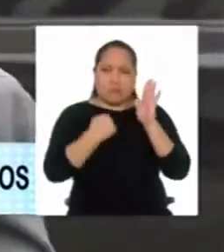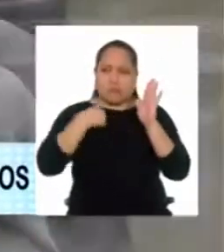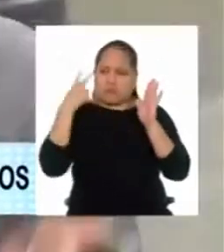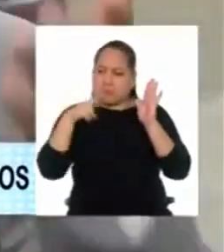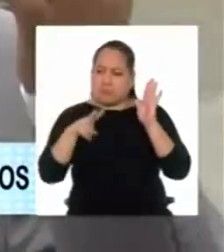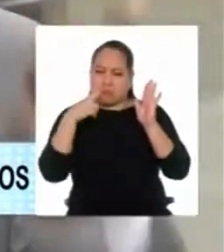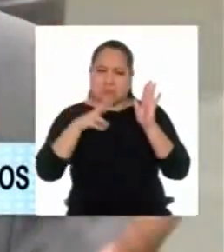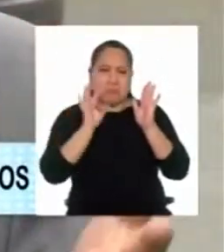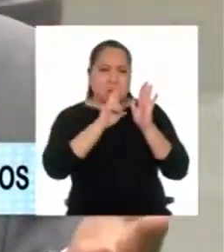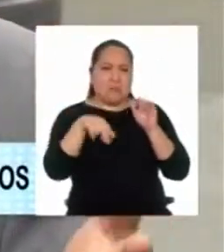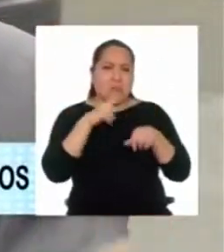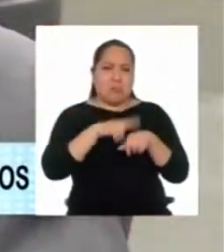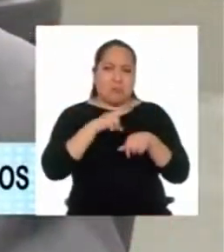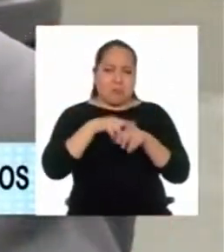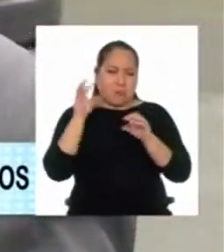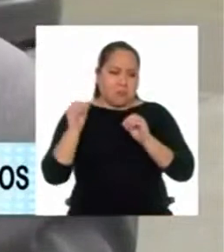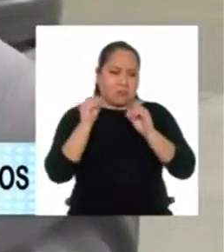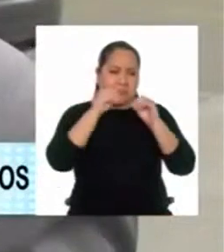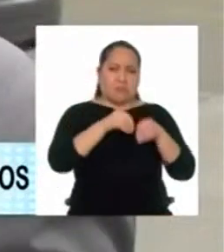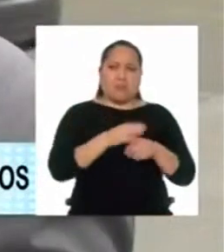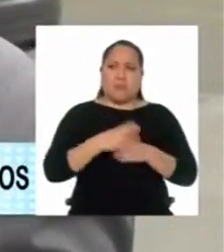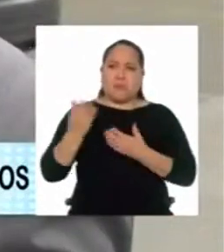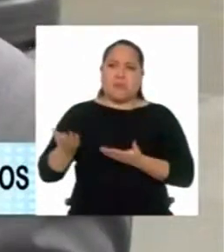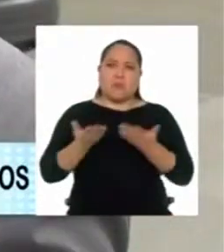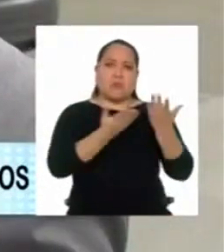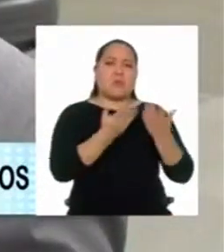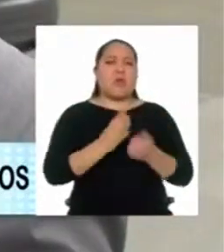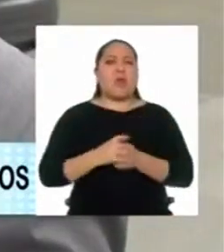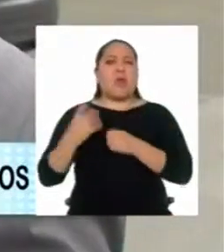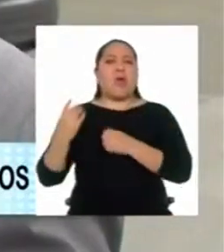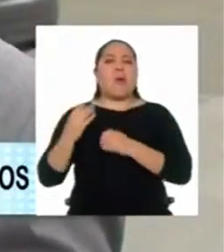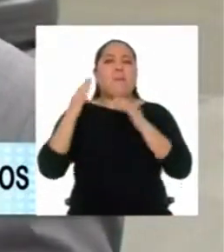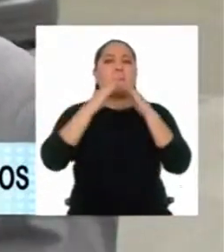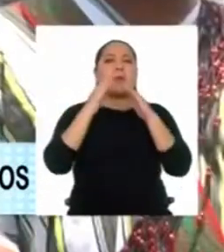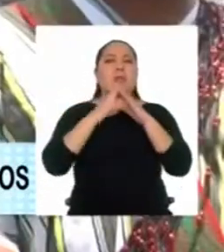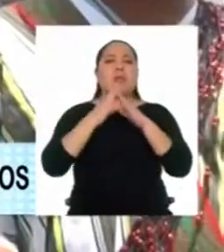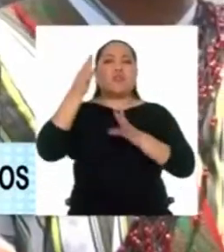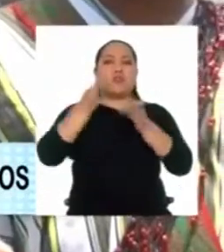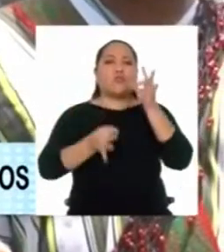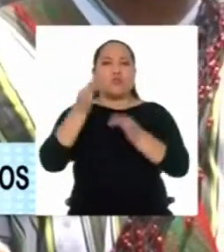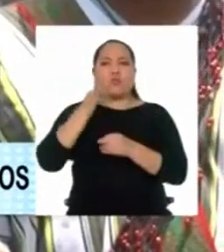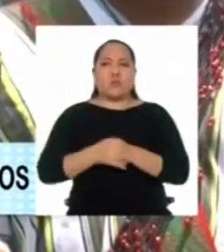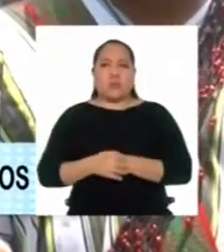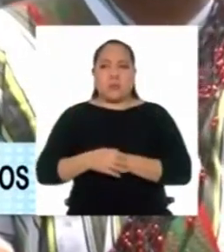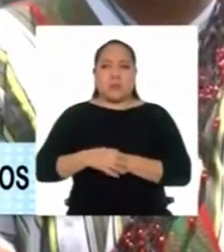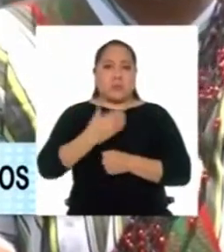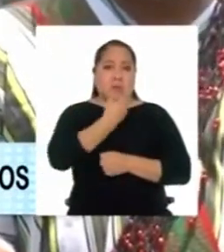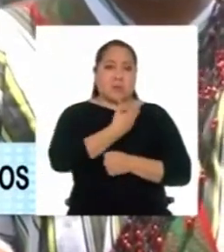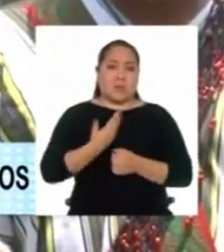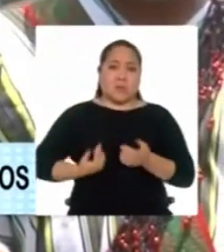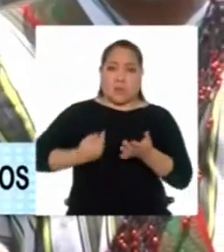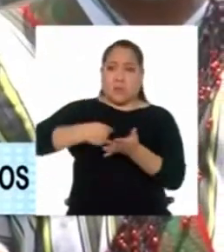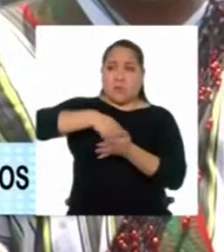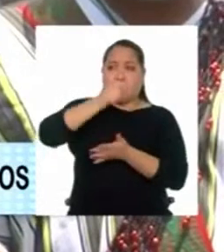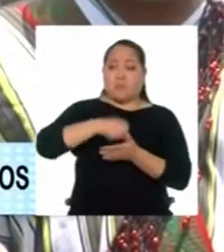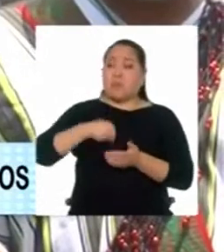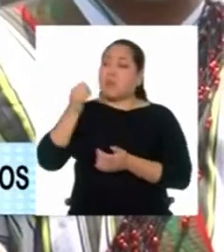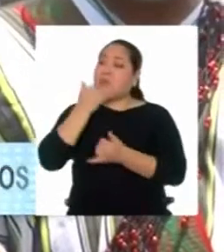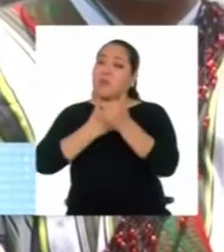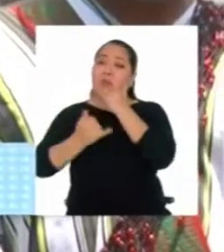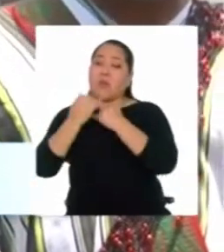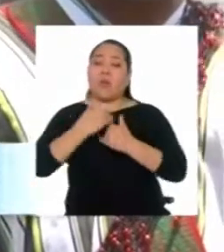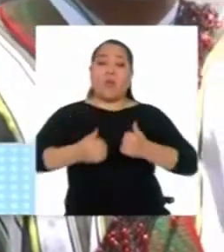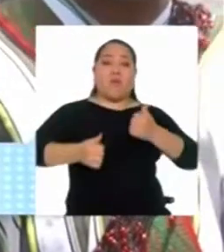una observación. Y tal así, fue llevado acá al Palacio de Gobierno y el presidente firmó. Está equivocado. Las